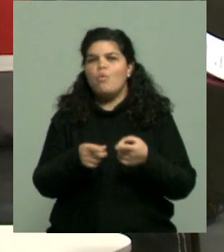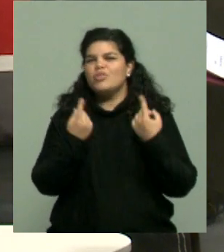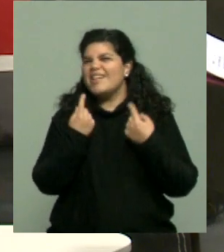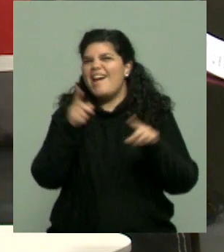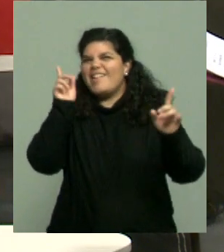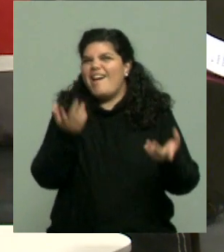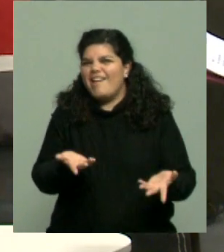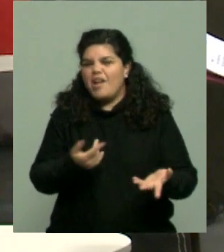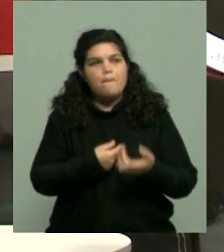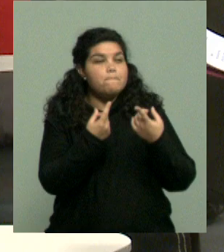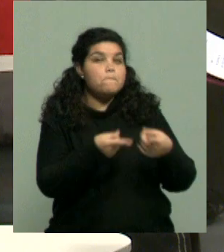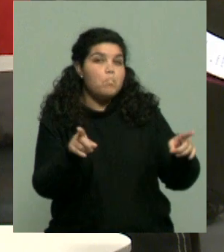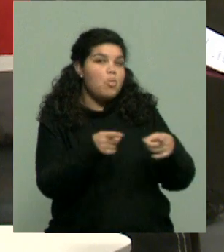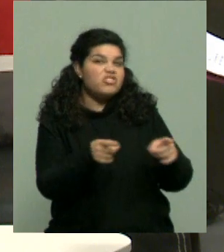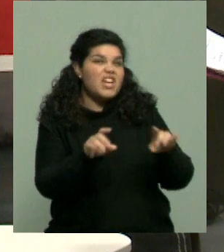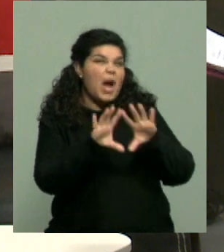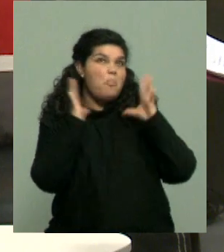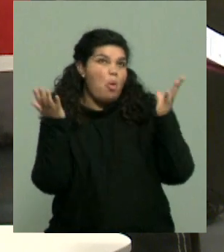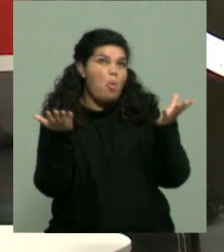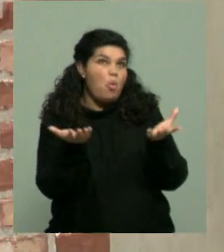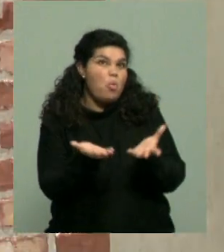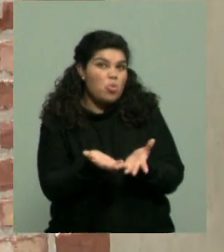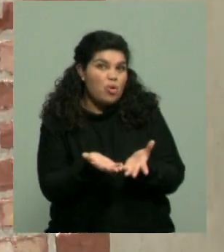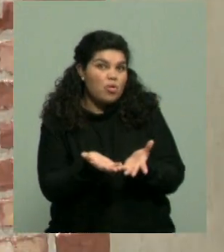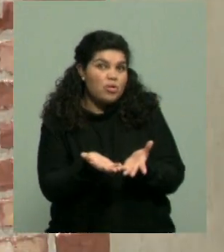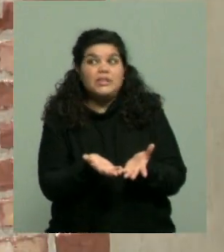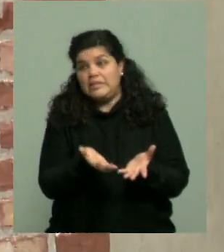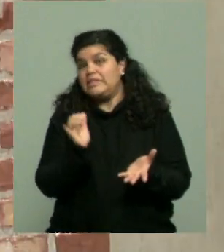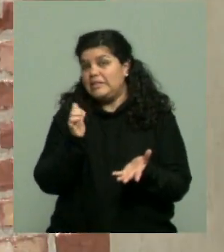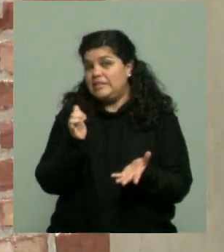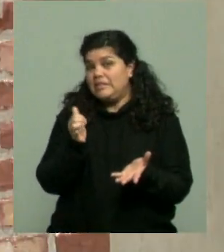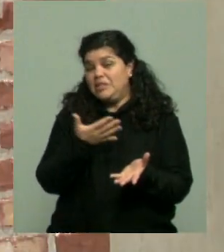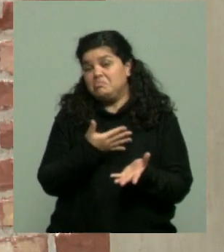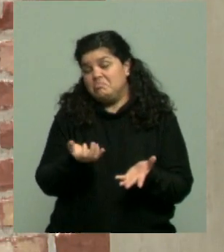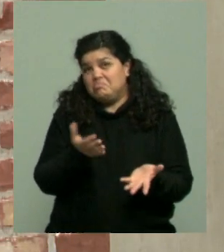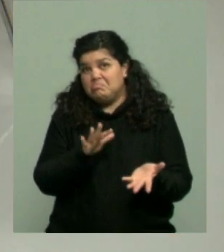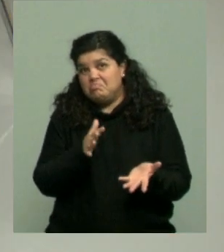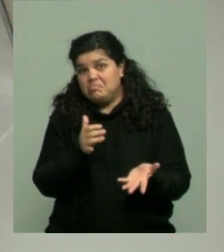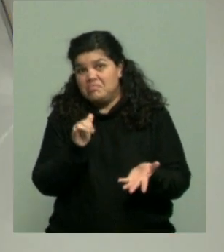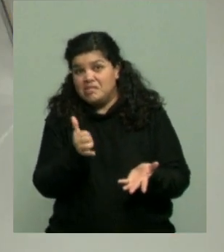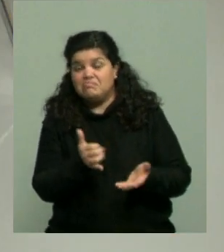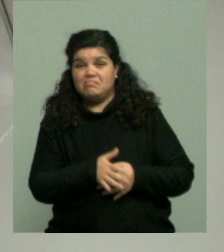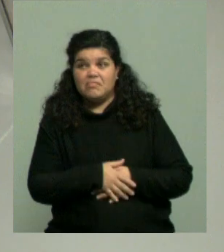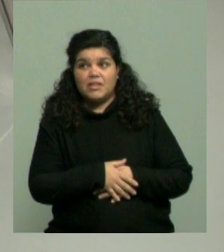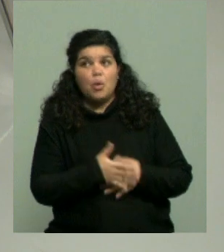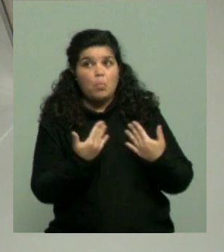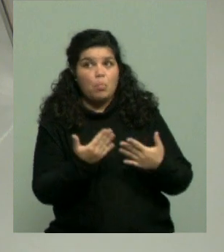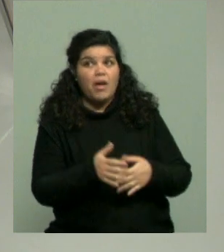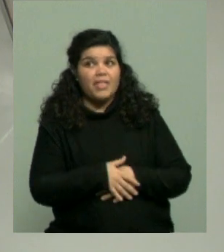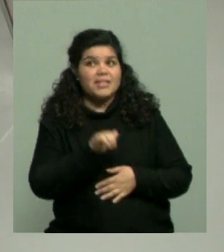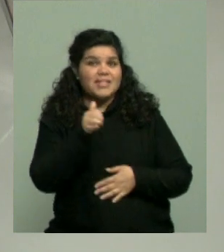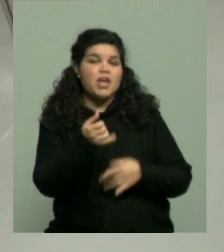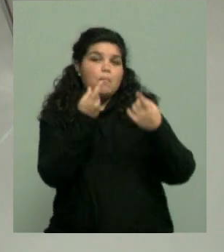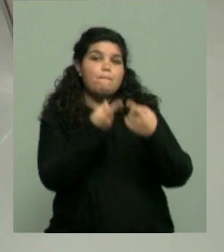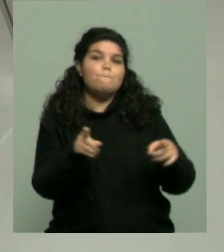se puede decir una cosa así? Sí, sí, sí. Puede ser. Sí, ¿entra en esa categoría? Sí, digo, sí. Si la queremos poner en alguna sí, categoría. Sí, el famoso world music.